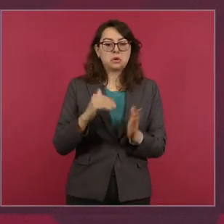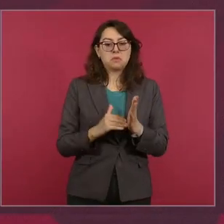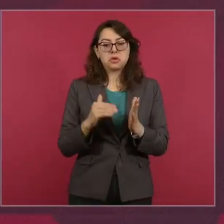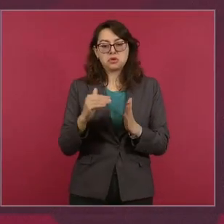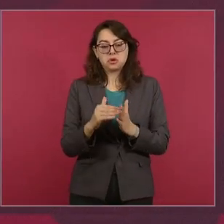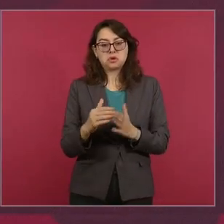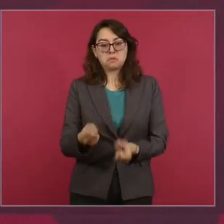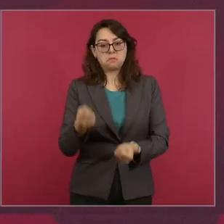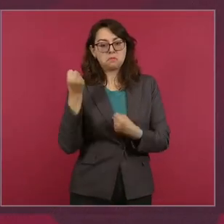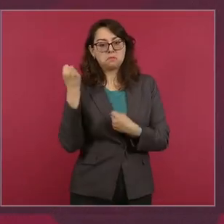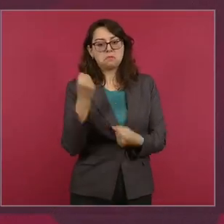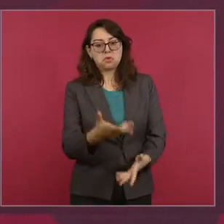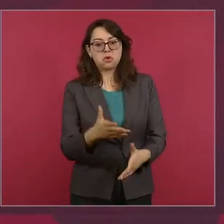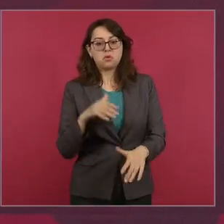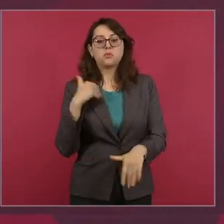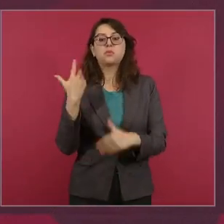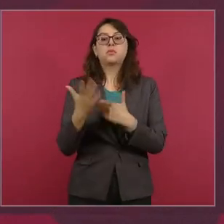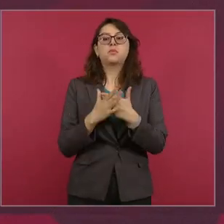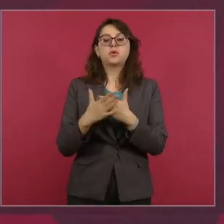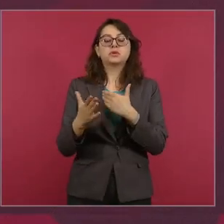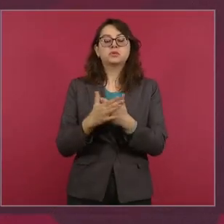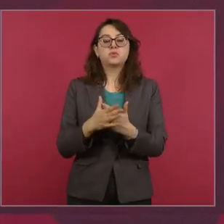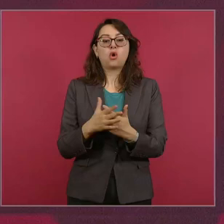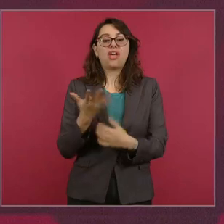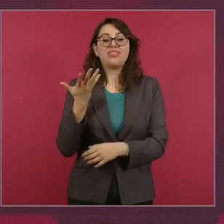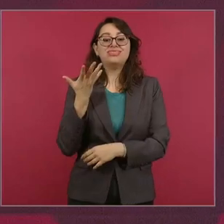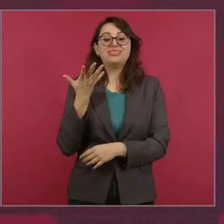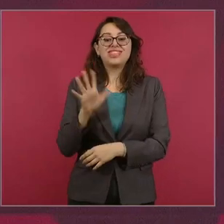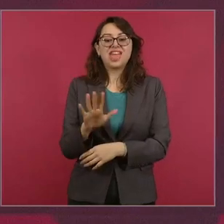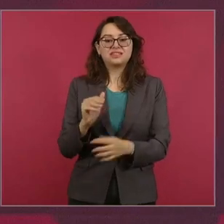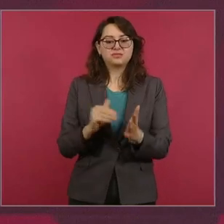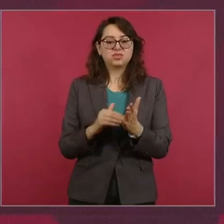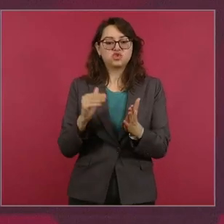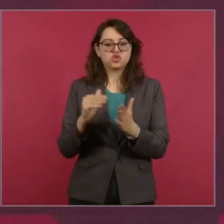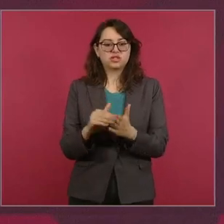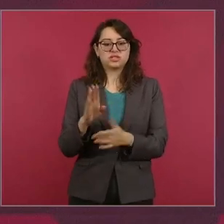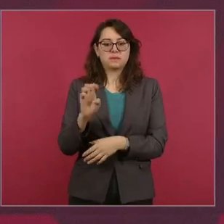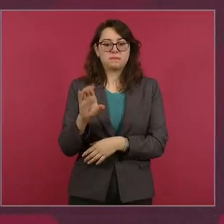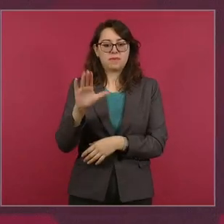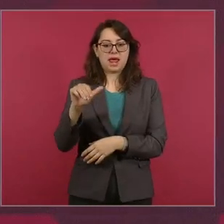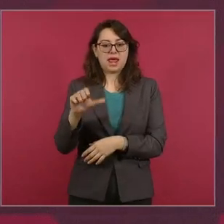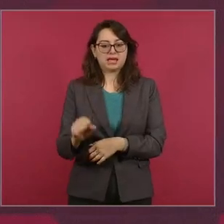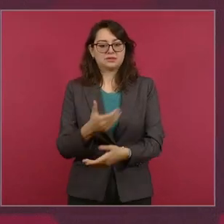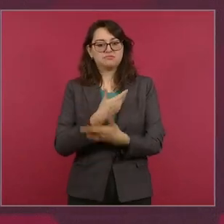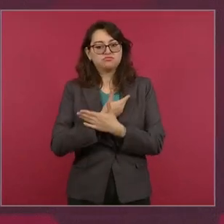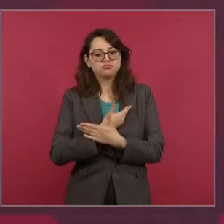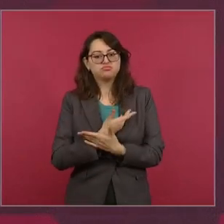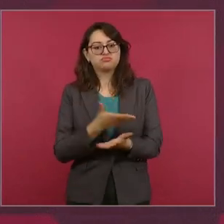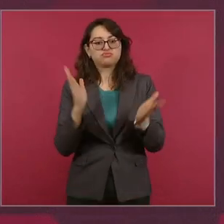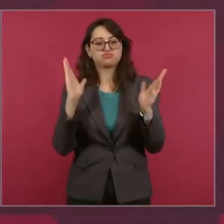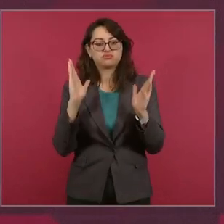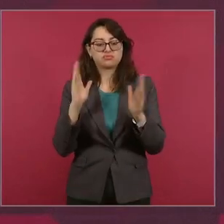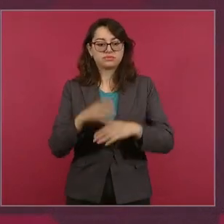se van a entregar 10 millones de becas, sólo nivel básico.